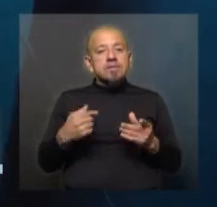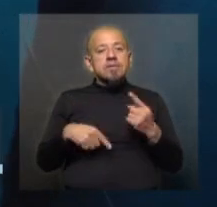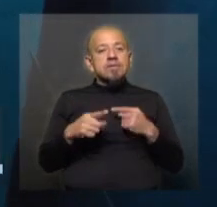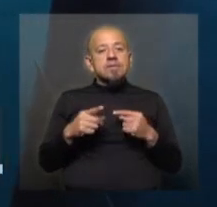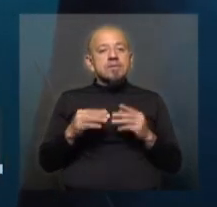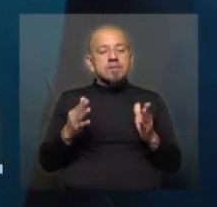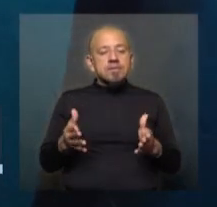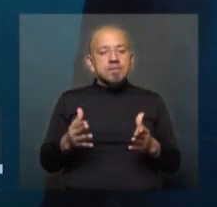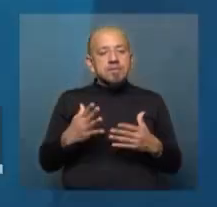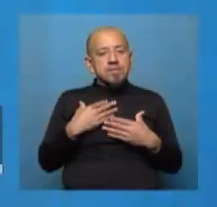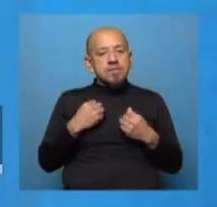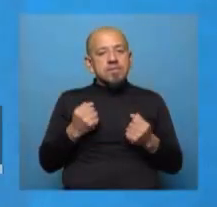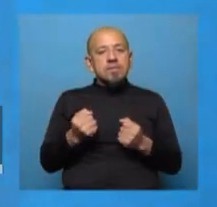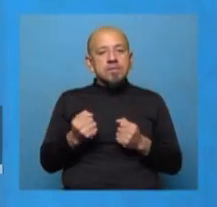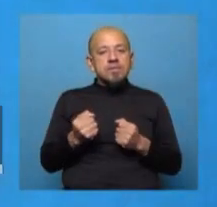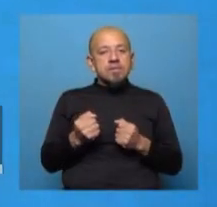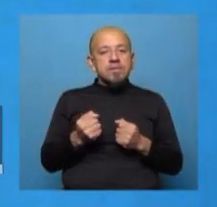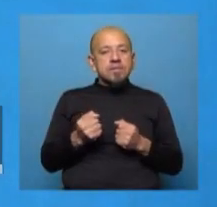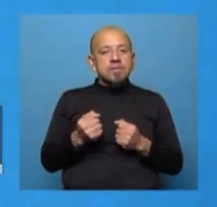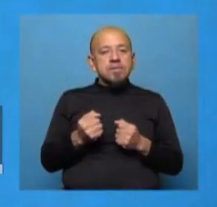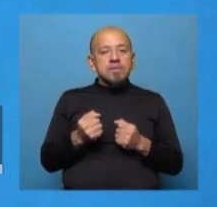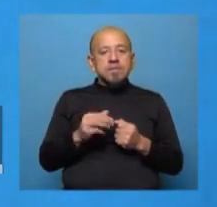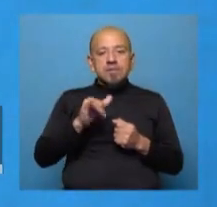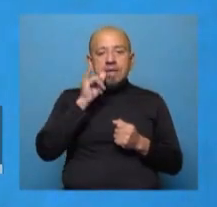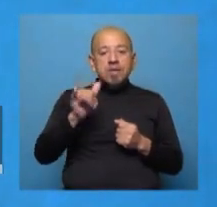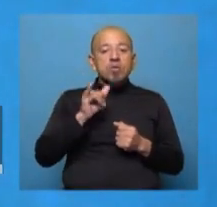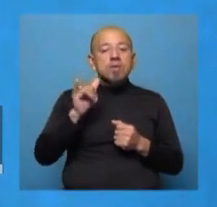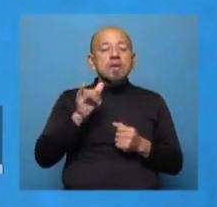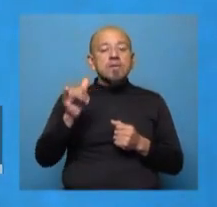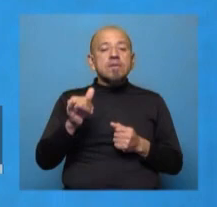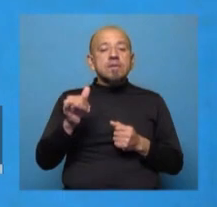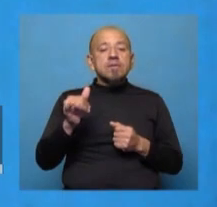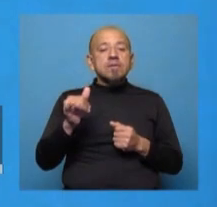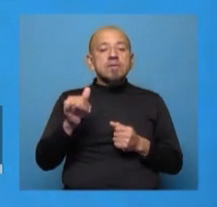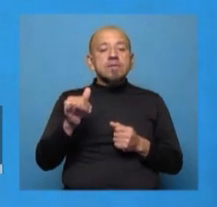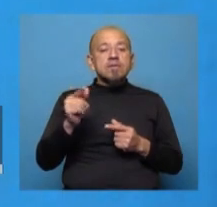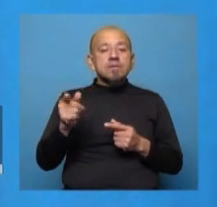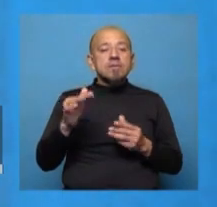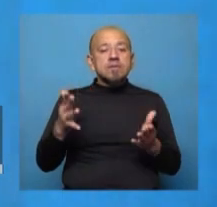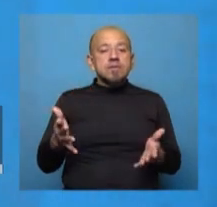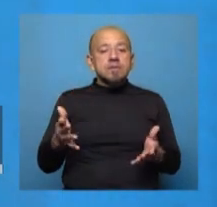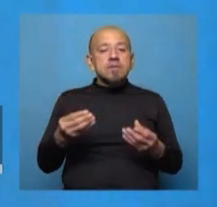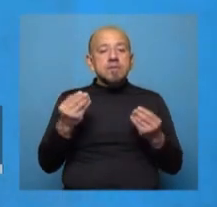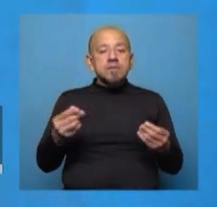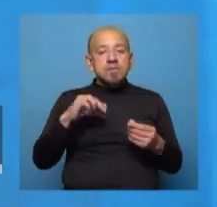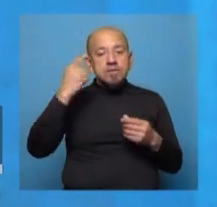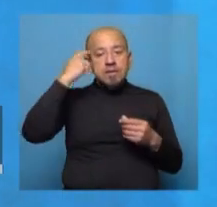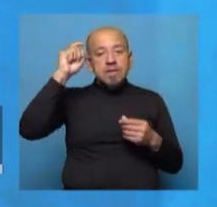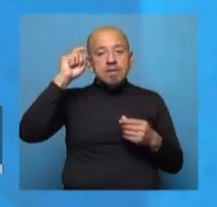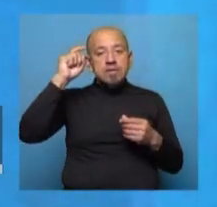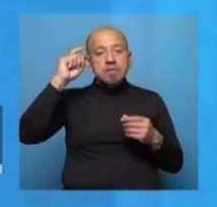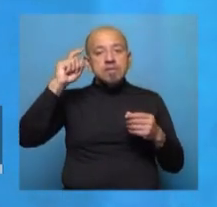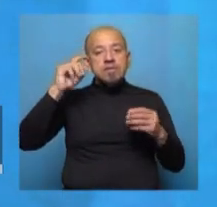una pasión le contaba el origen de la idea del mundial